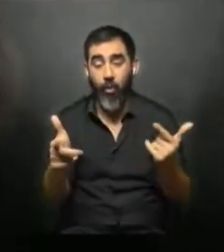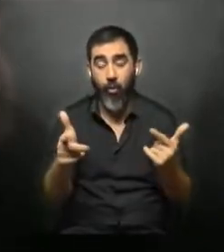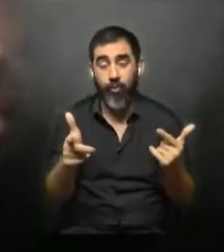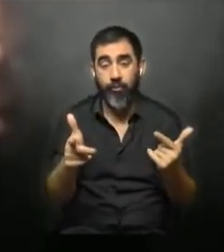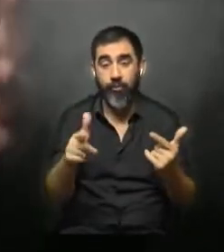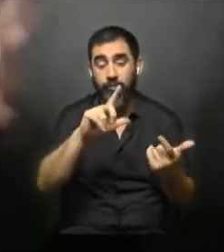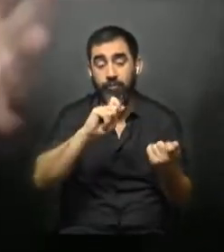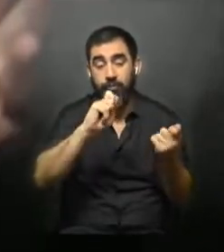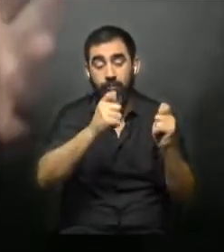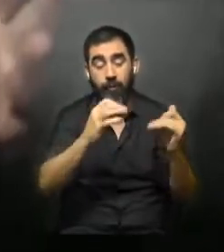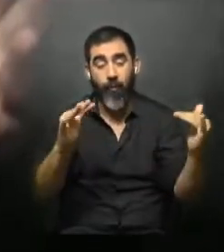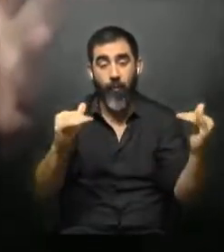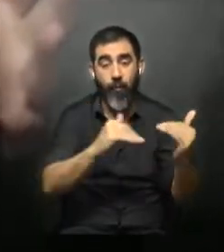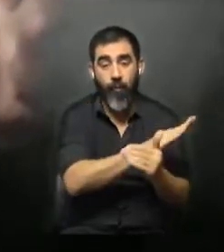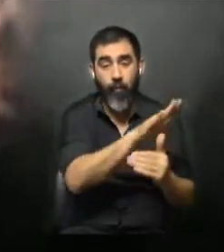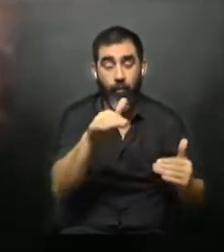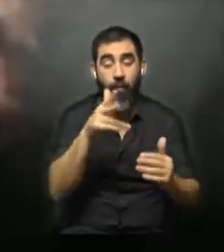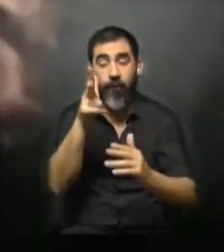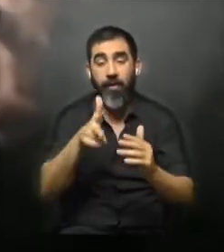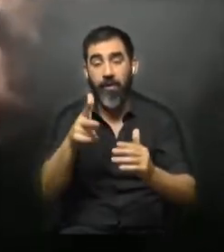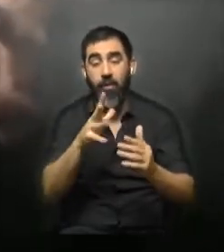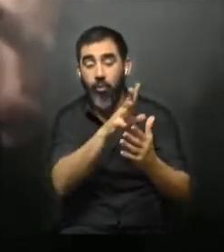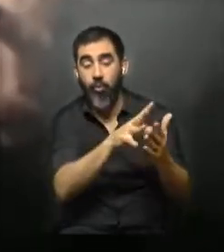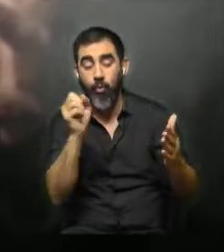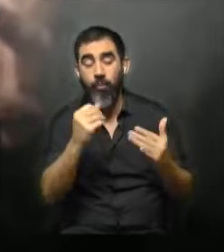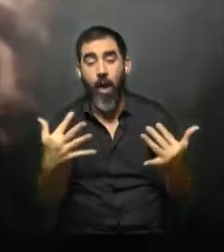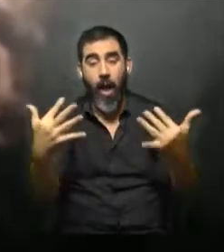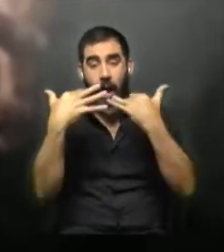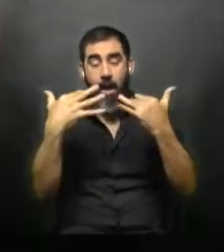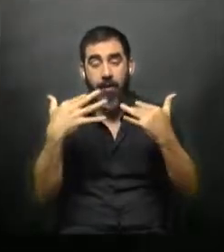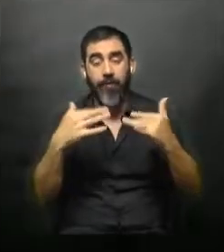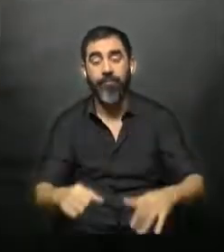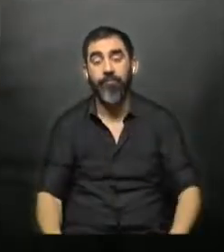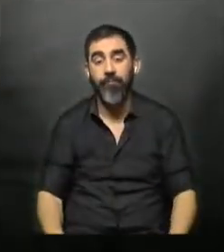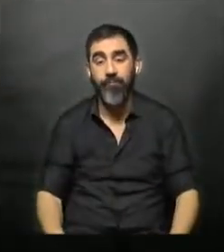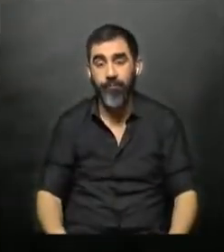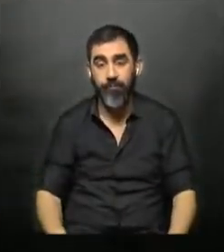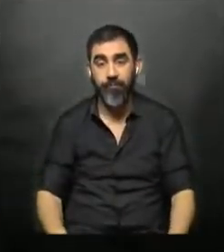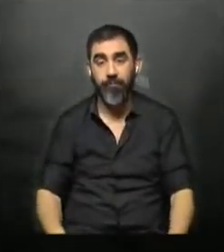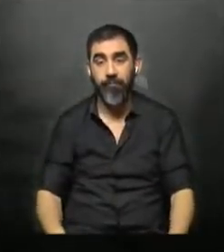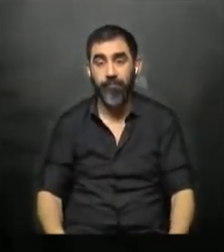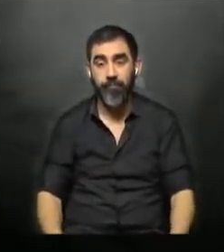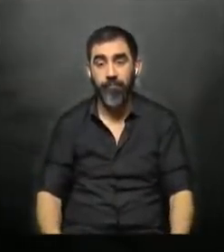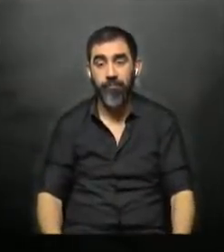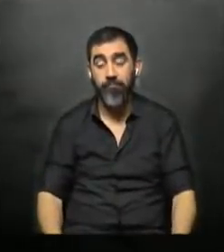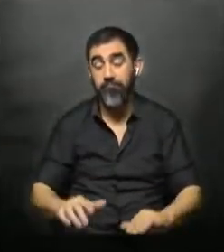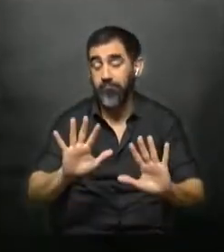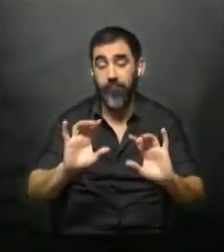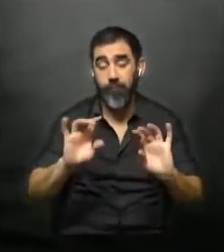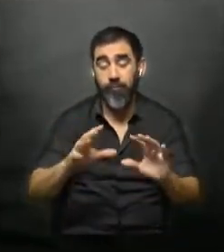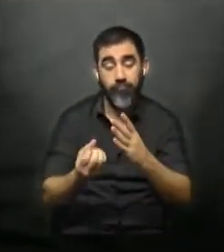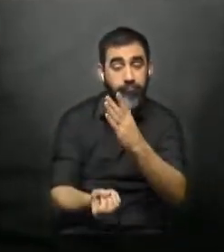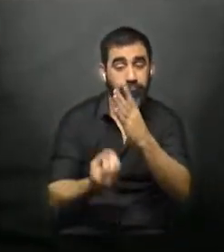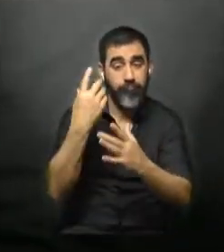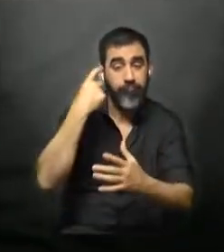otro un enderezador de flujo. El ventilador lo que hace es succionar el aire hacia adentro y bueno, con eso